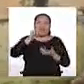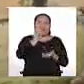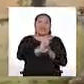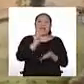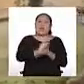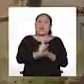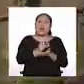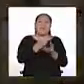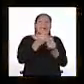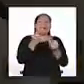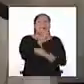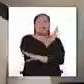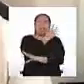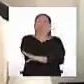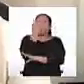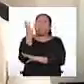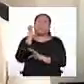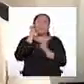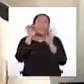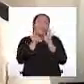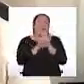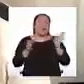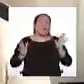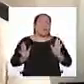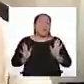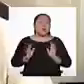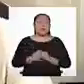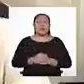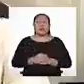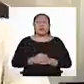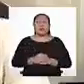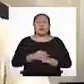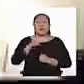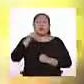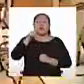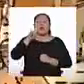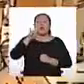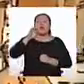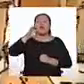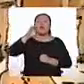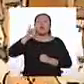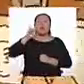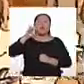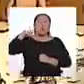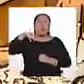muchos bosques, por ejemplo, de lúcumos.